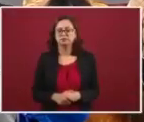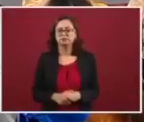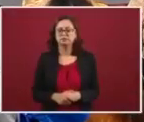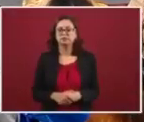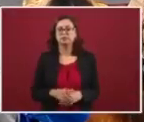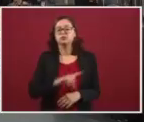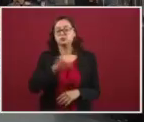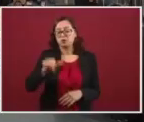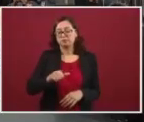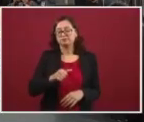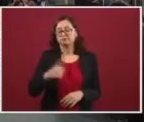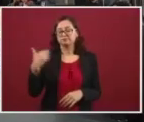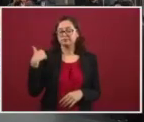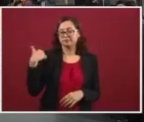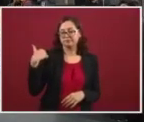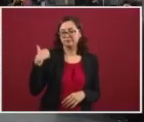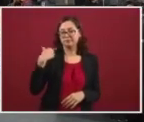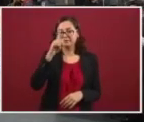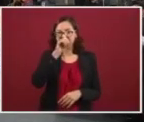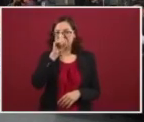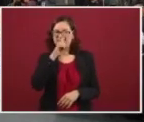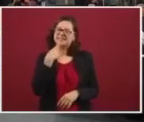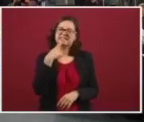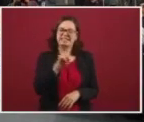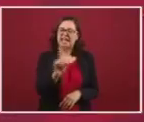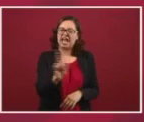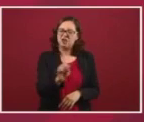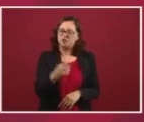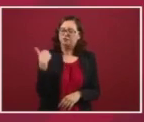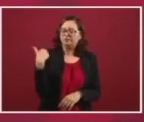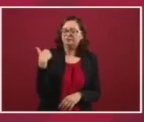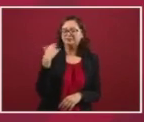Me recomiendan, no me reclaman, me recomiendan,